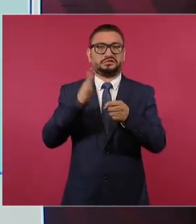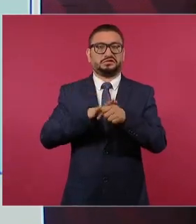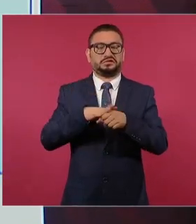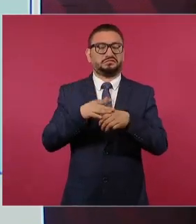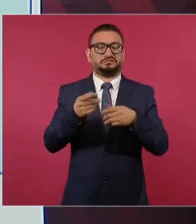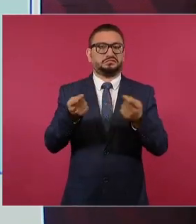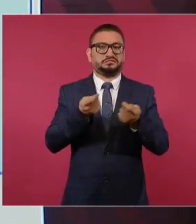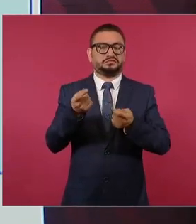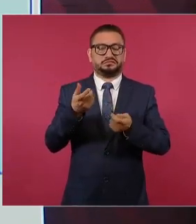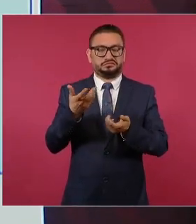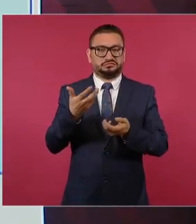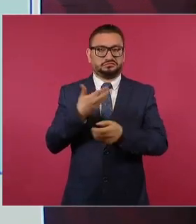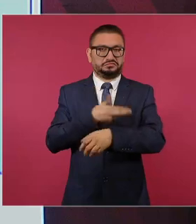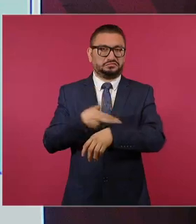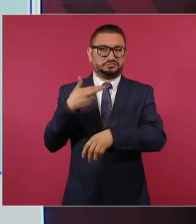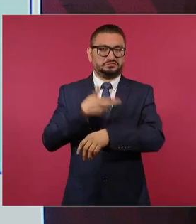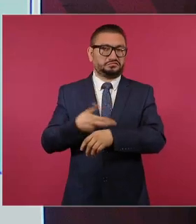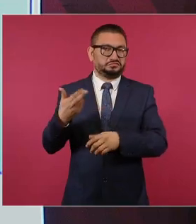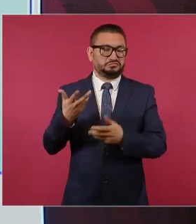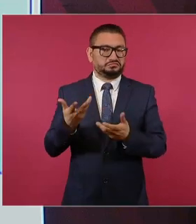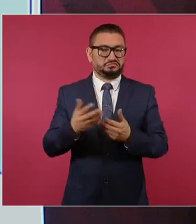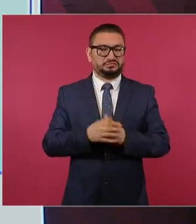administrativo,